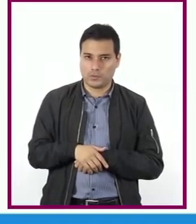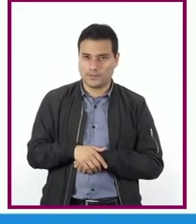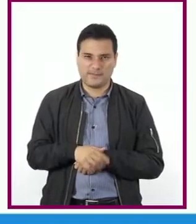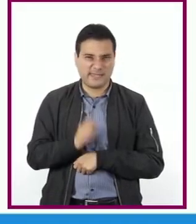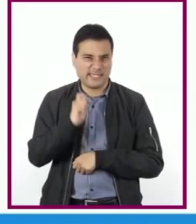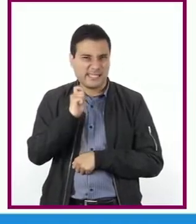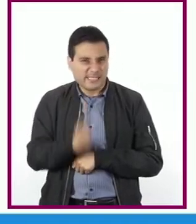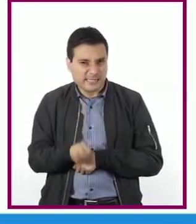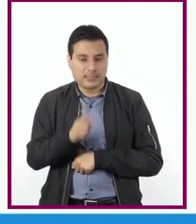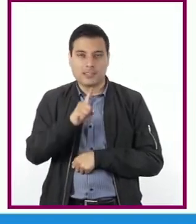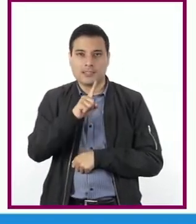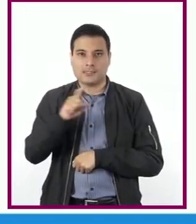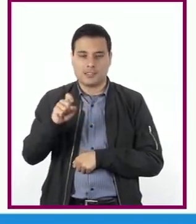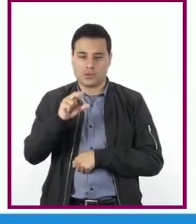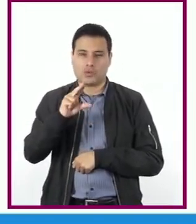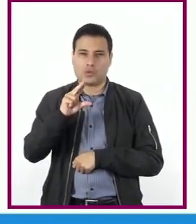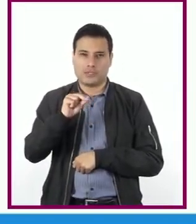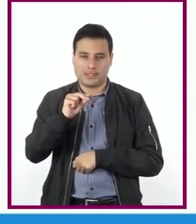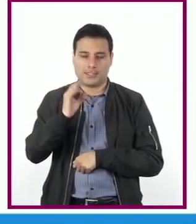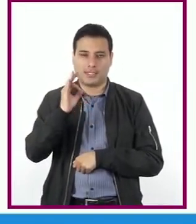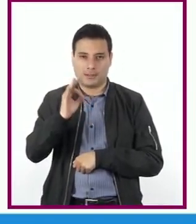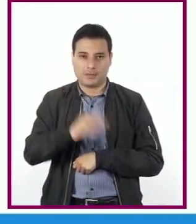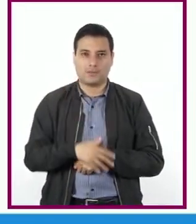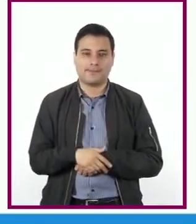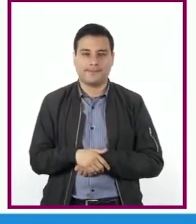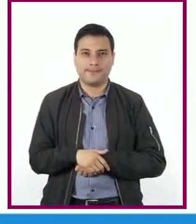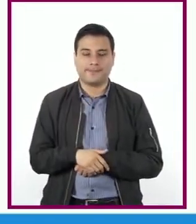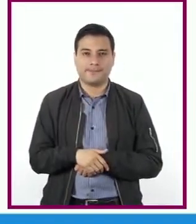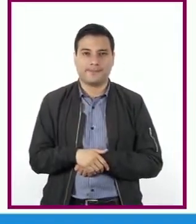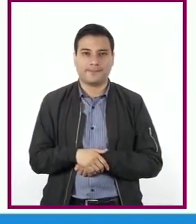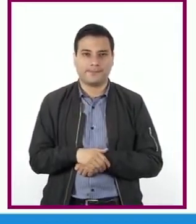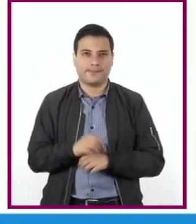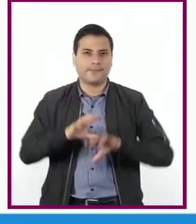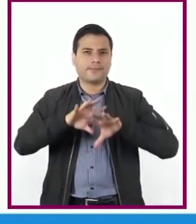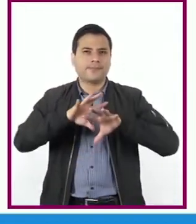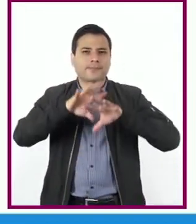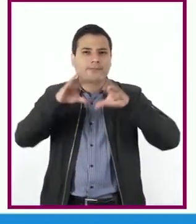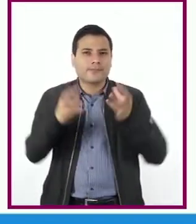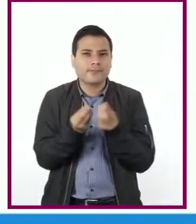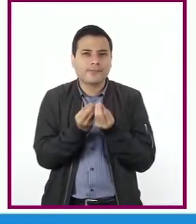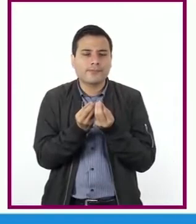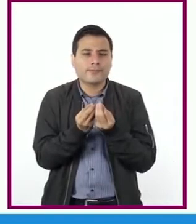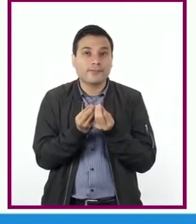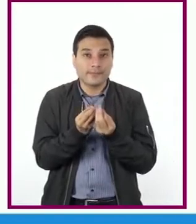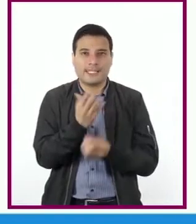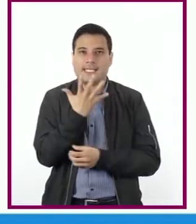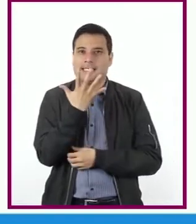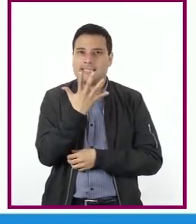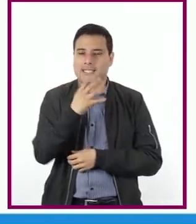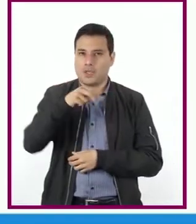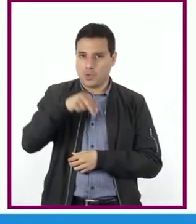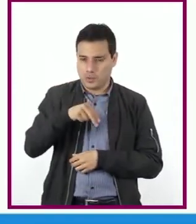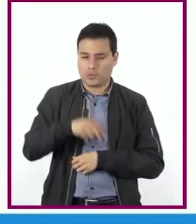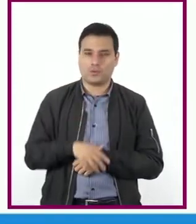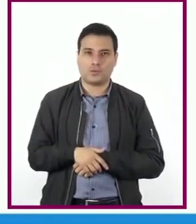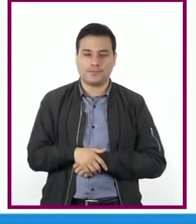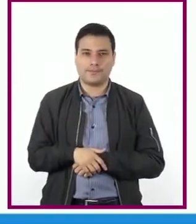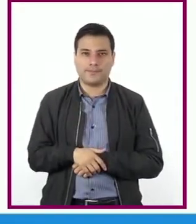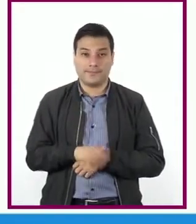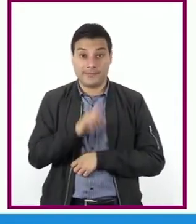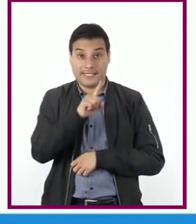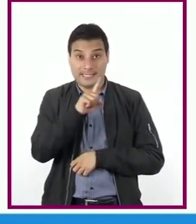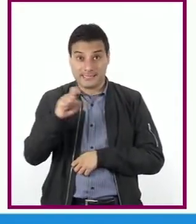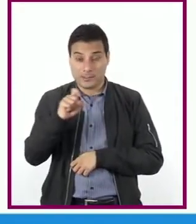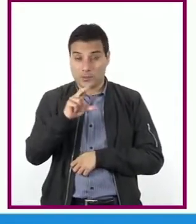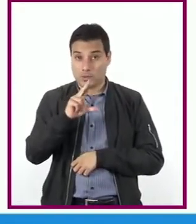a 180 grados. Fuerza resultante es de 5 newtons a